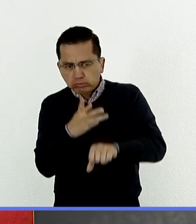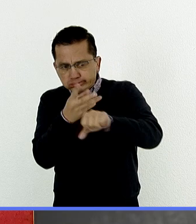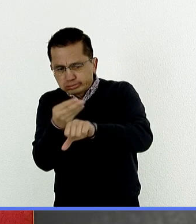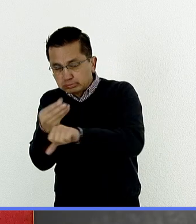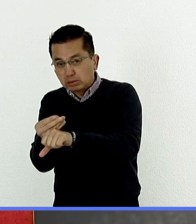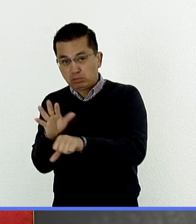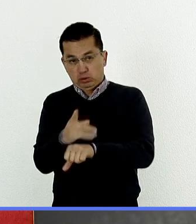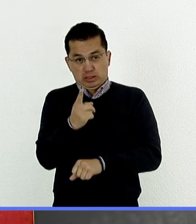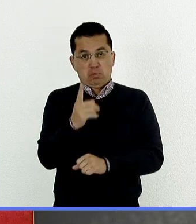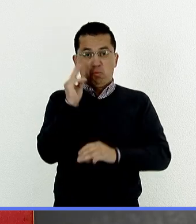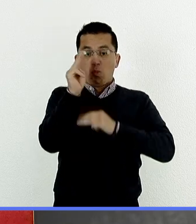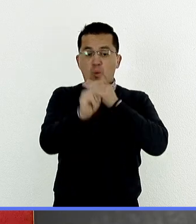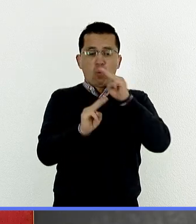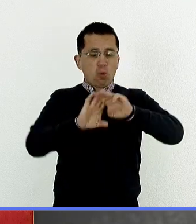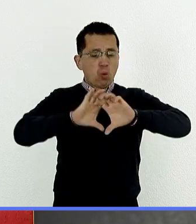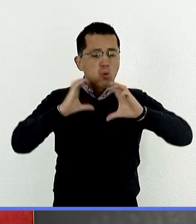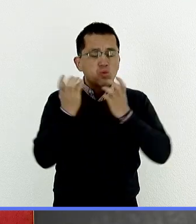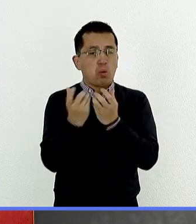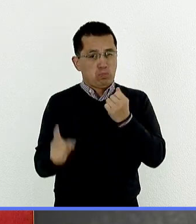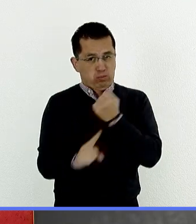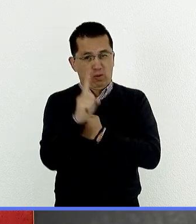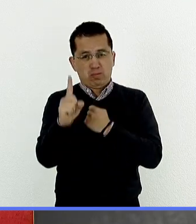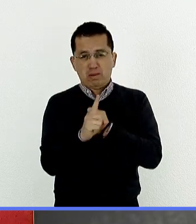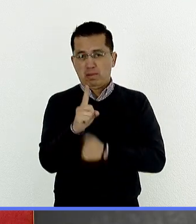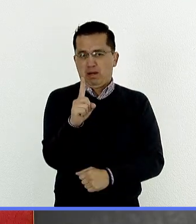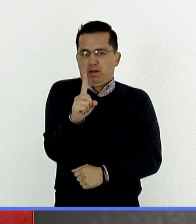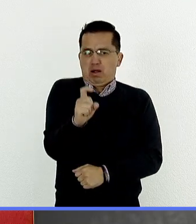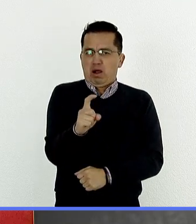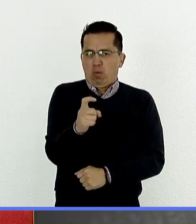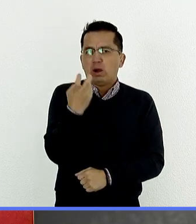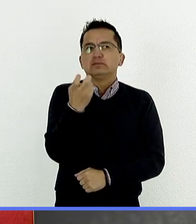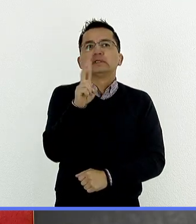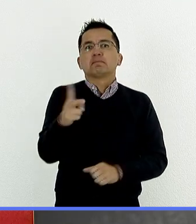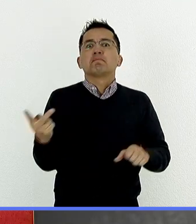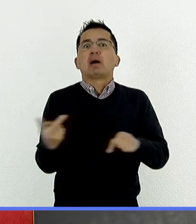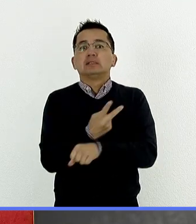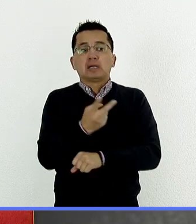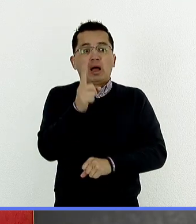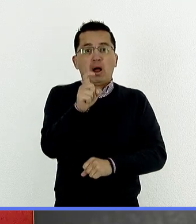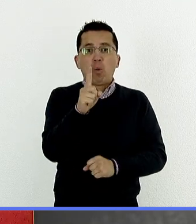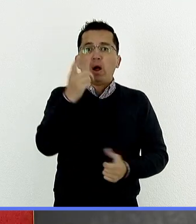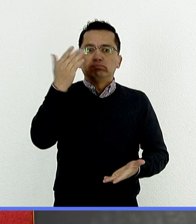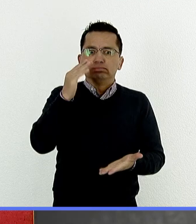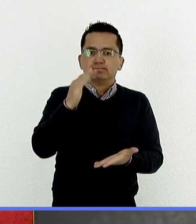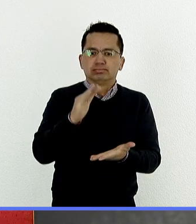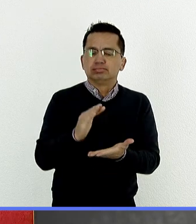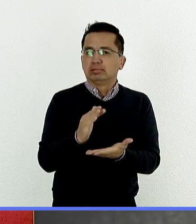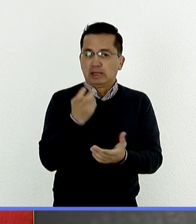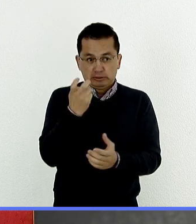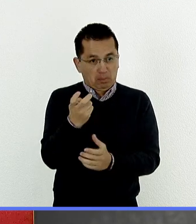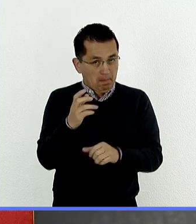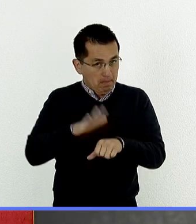se están teniendo en el mundo y que aumentan el estrés hídrico